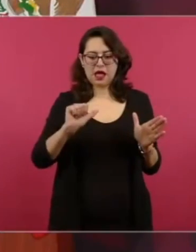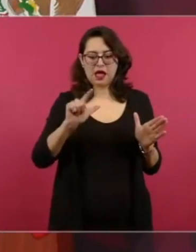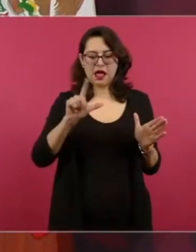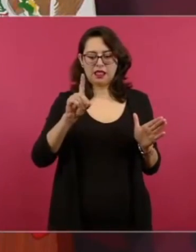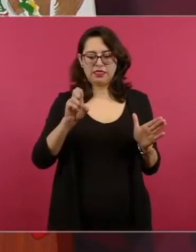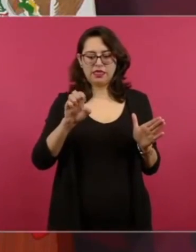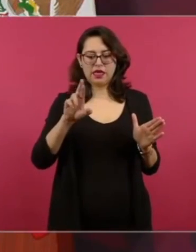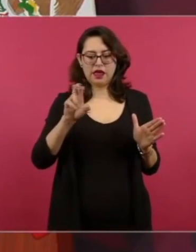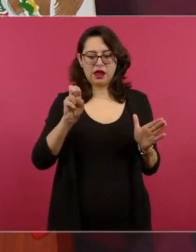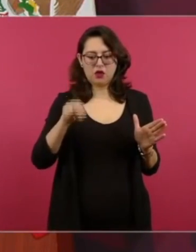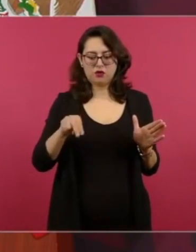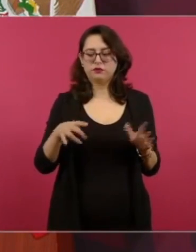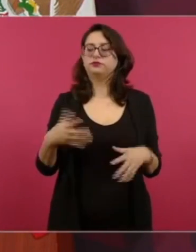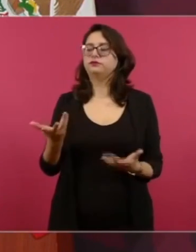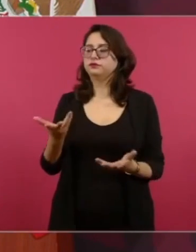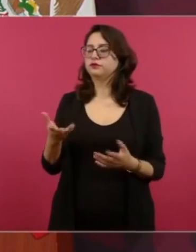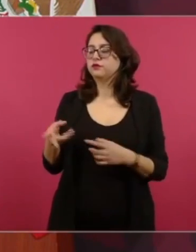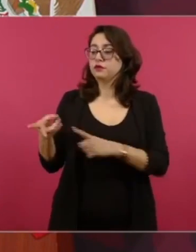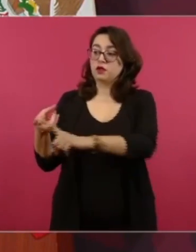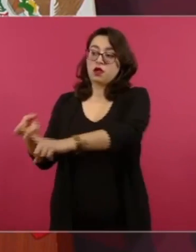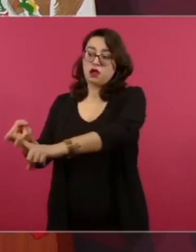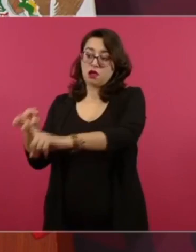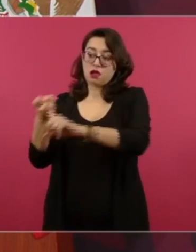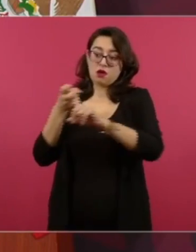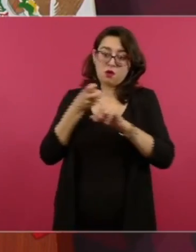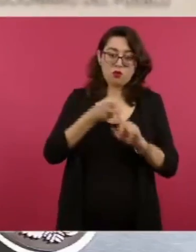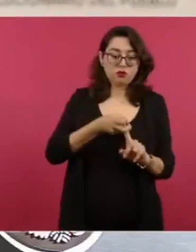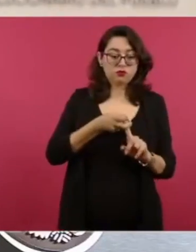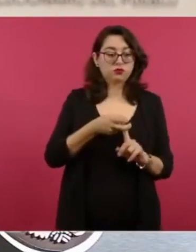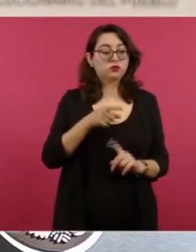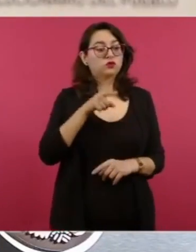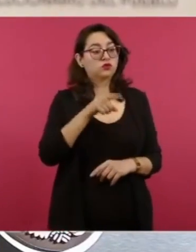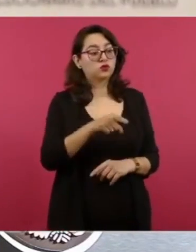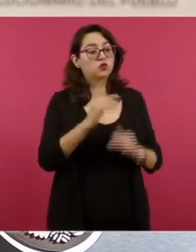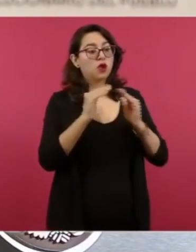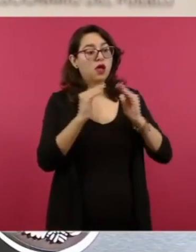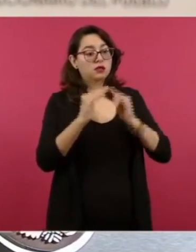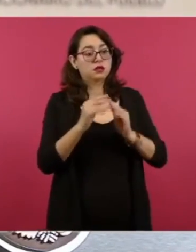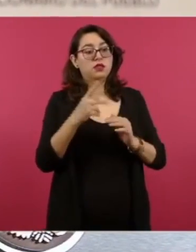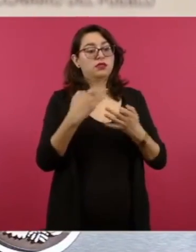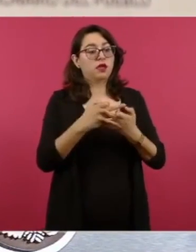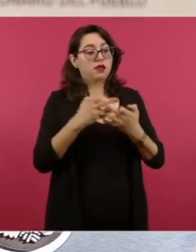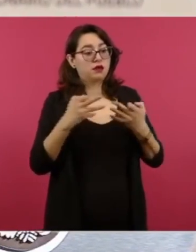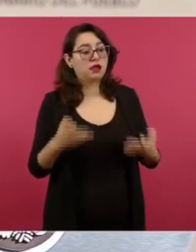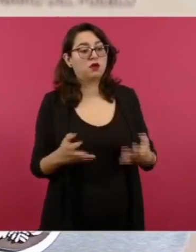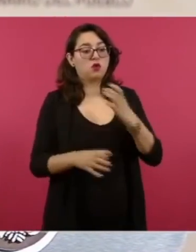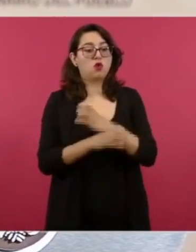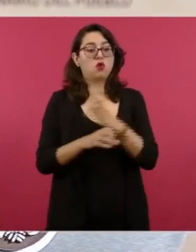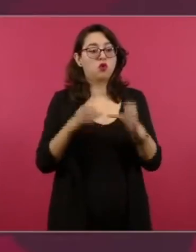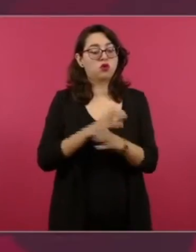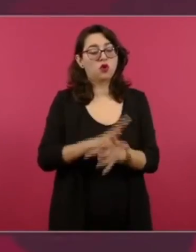que firmaran ante el notario público la entrega de sus bienes,